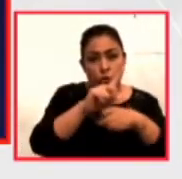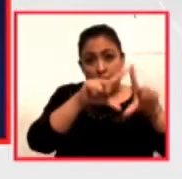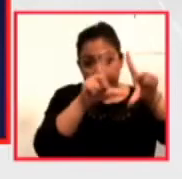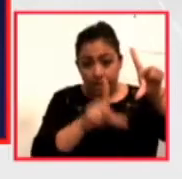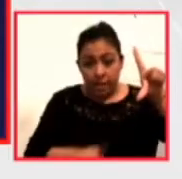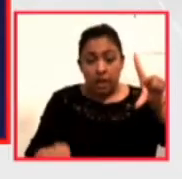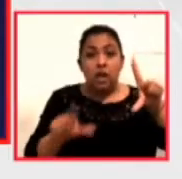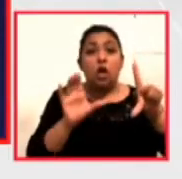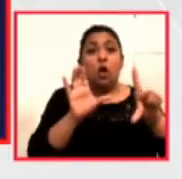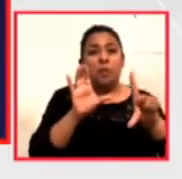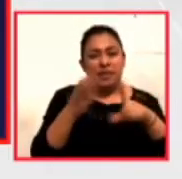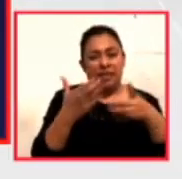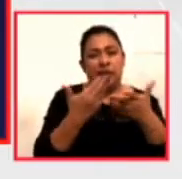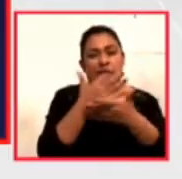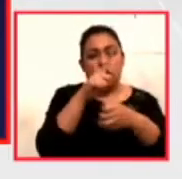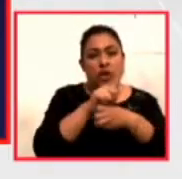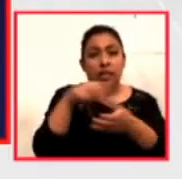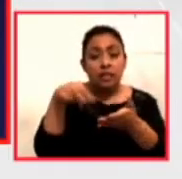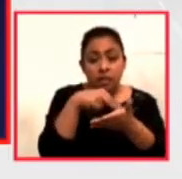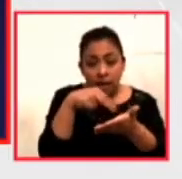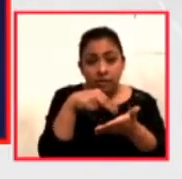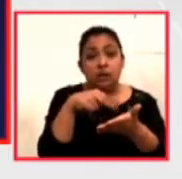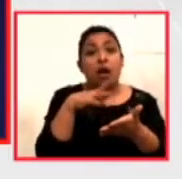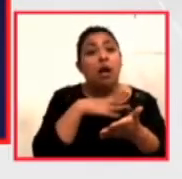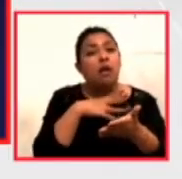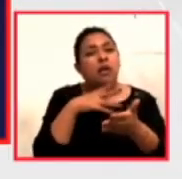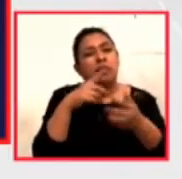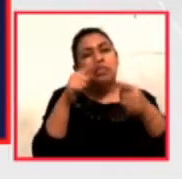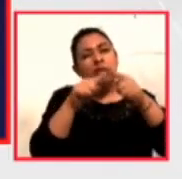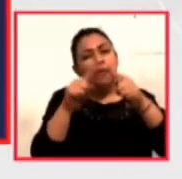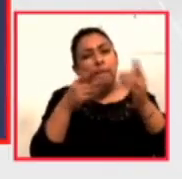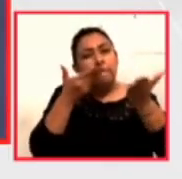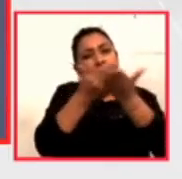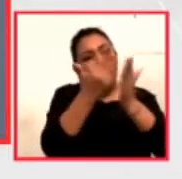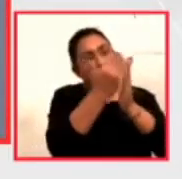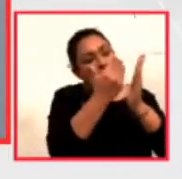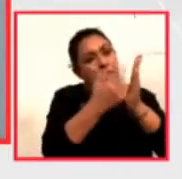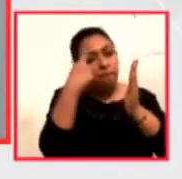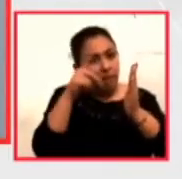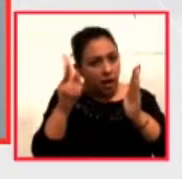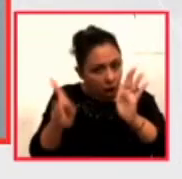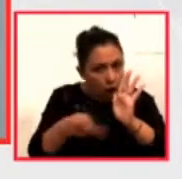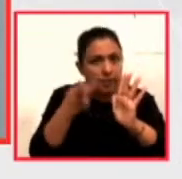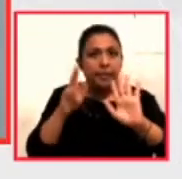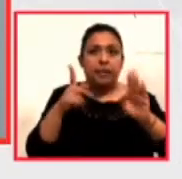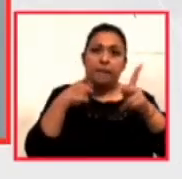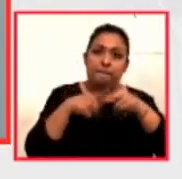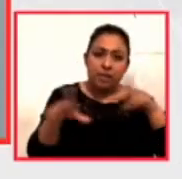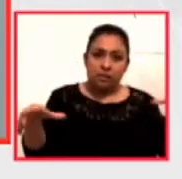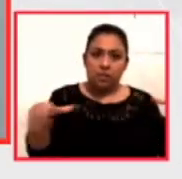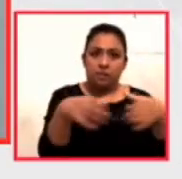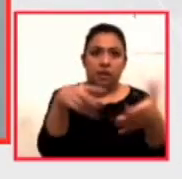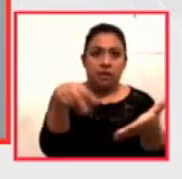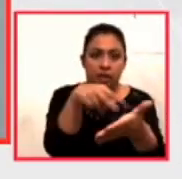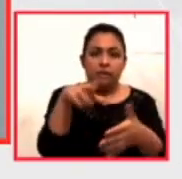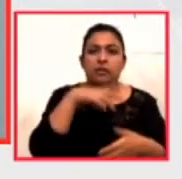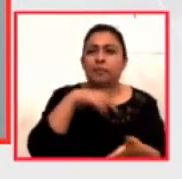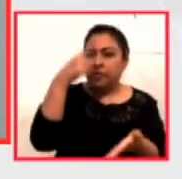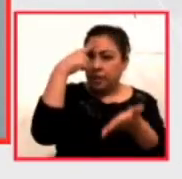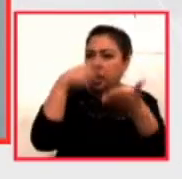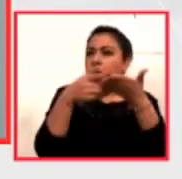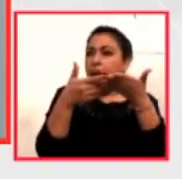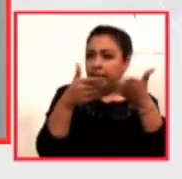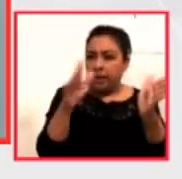Danza propone una serie de acciones para reactivar ese sector artístico. Creo que están abiertos estos programas